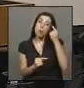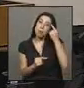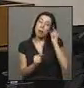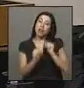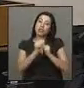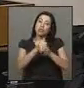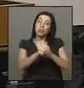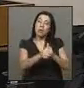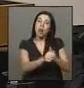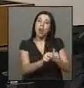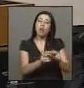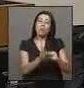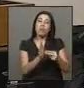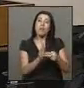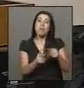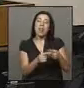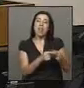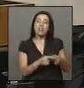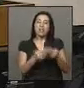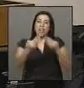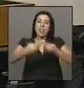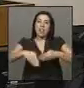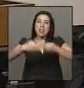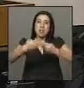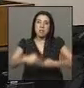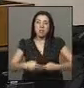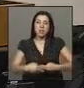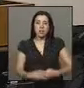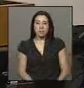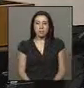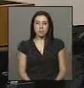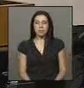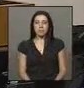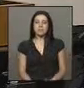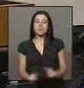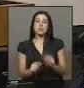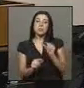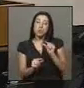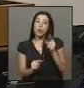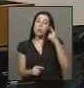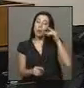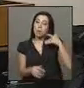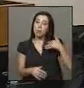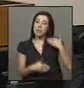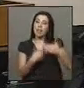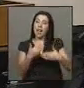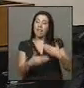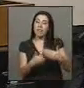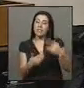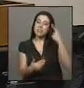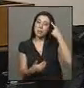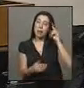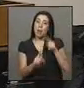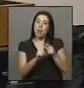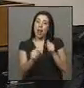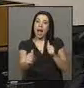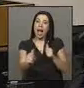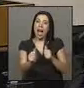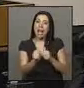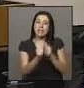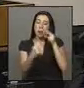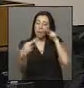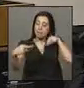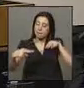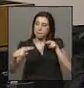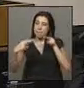sociedad democráticamente restringida, construida a la medida de pocos. Es un pequeño pero significativo paso para acercarnos, mirarnos a los